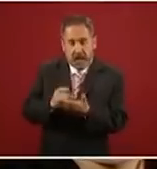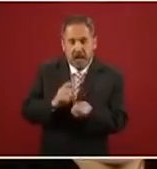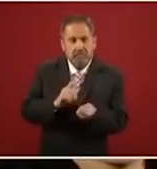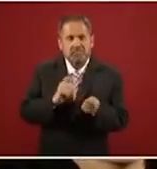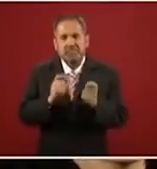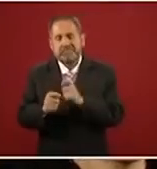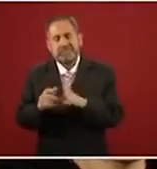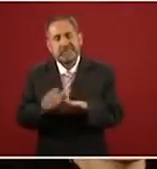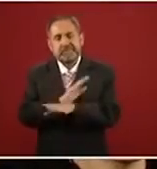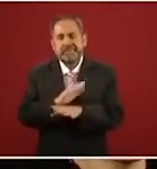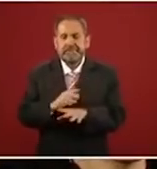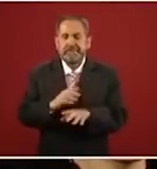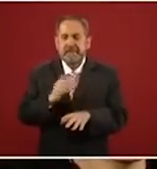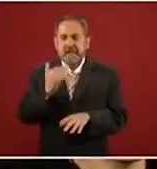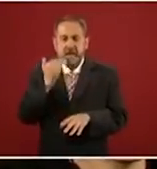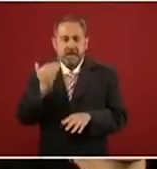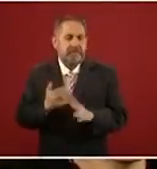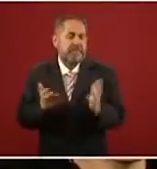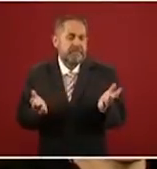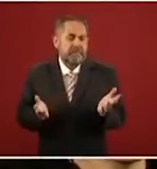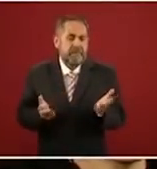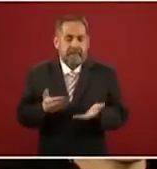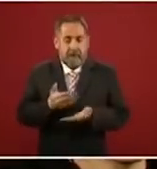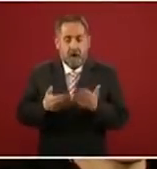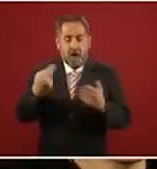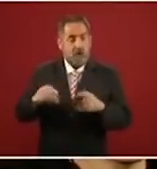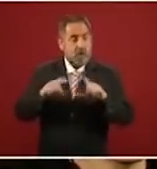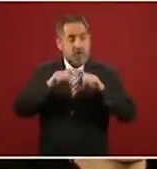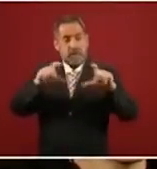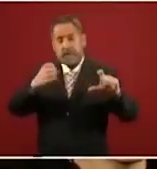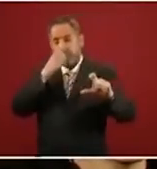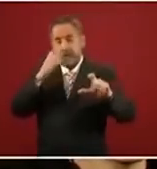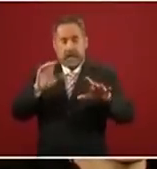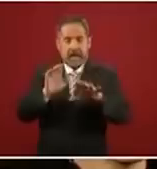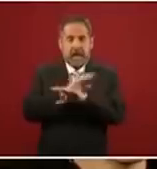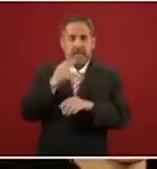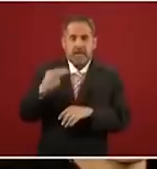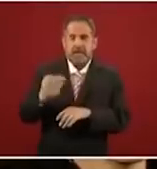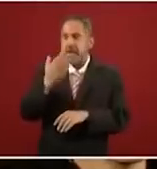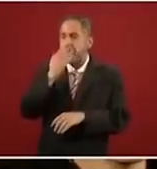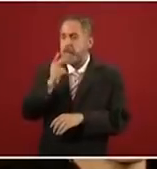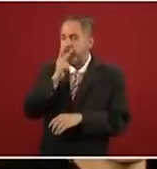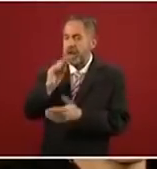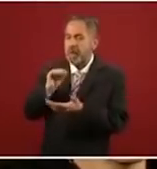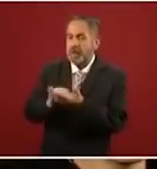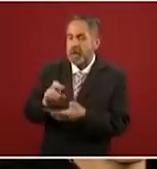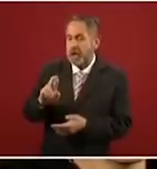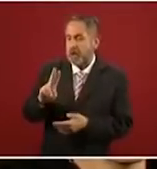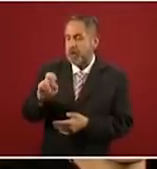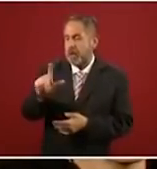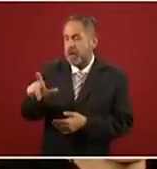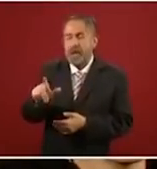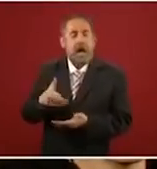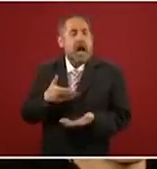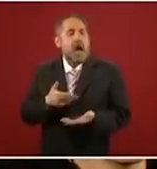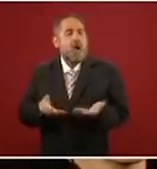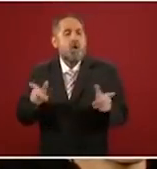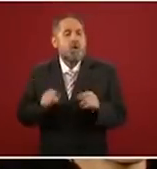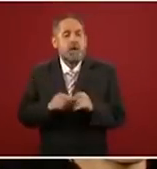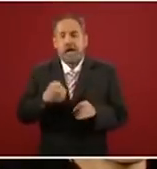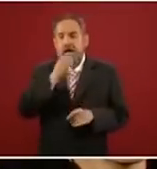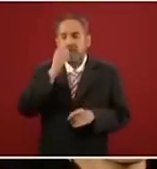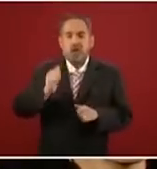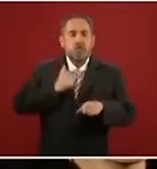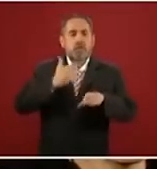vio deformada y alterada actualmente el nombre de la escuela cambio ya no tiene la palabra rural ahora solo se llama escuela superior